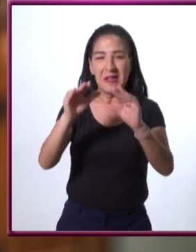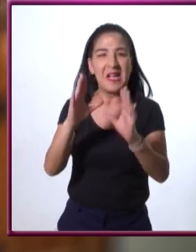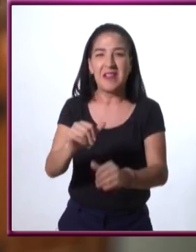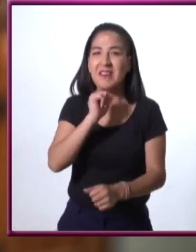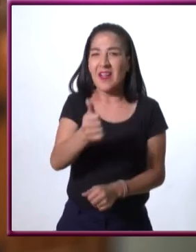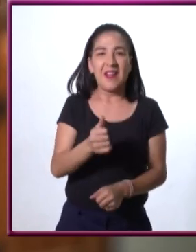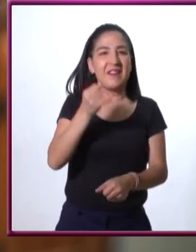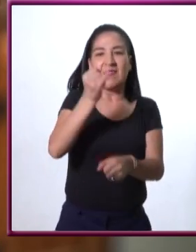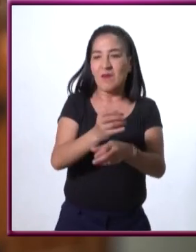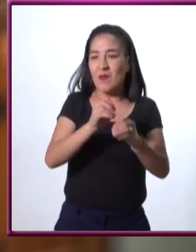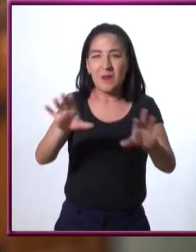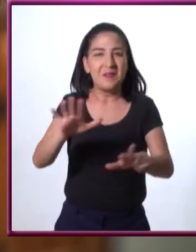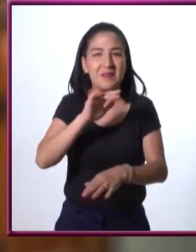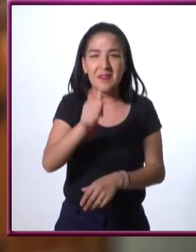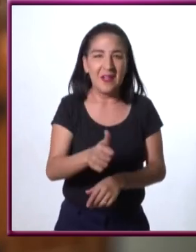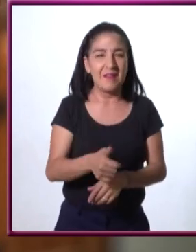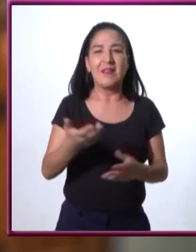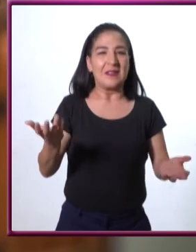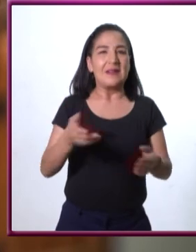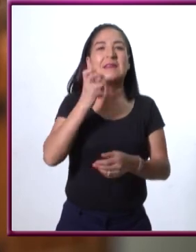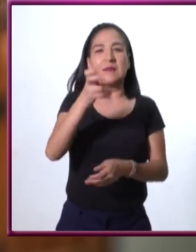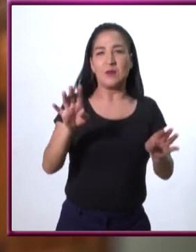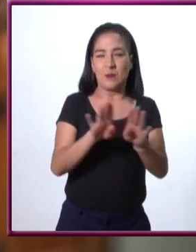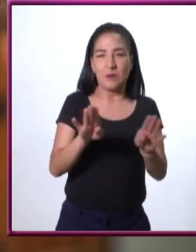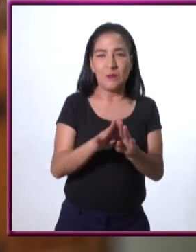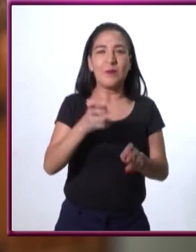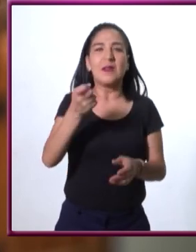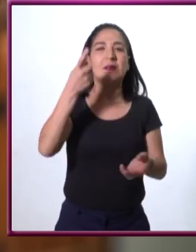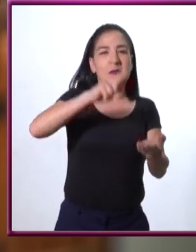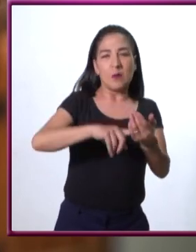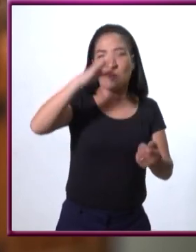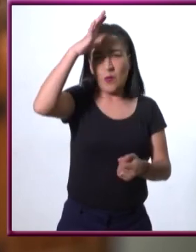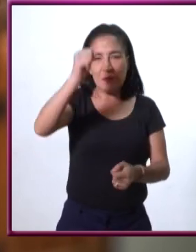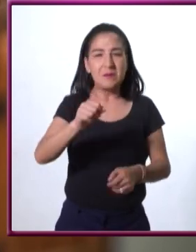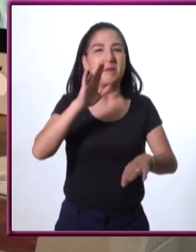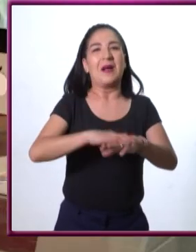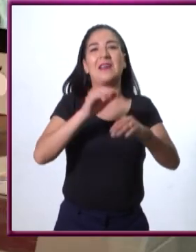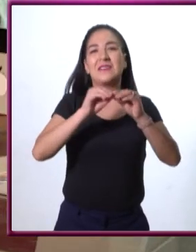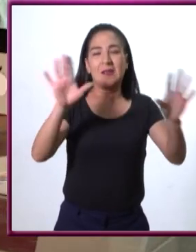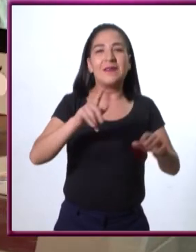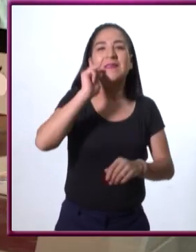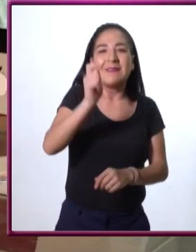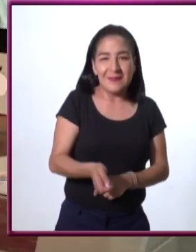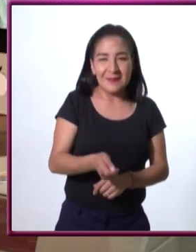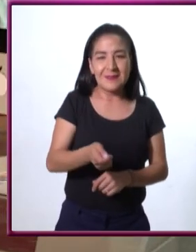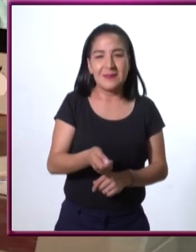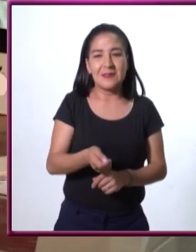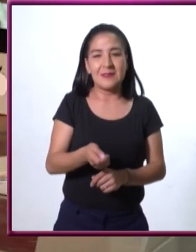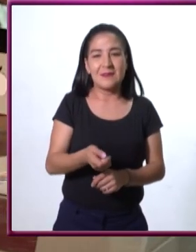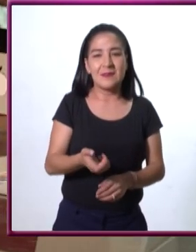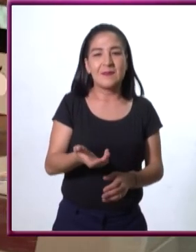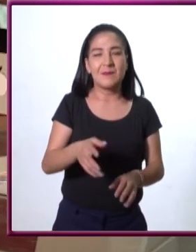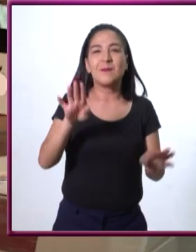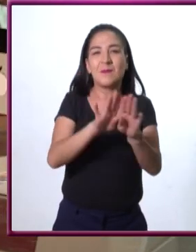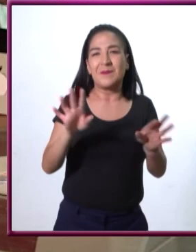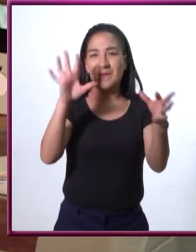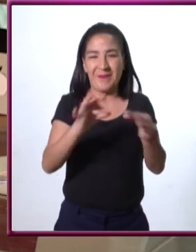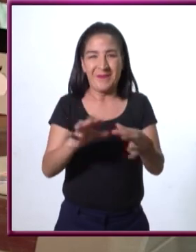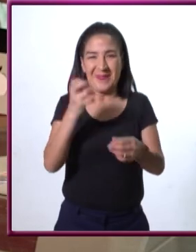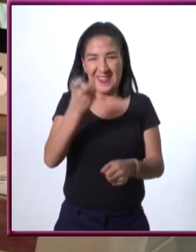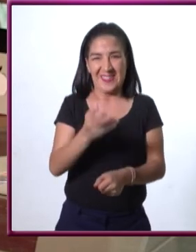da información. De tal manera que hemos utilizado un concepto que queda mucho más claro, que está basado en esta definición